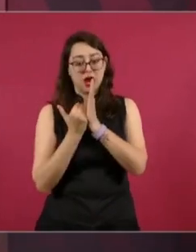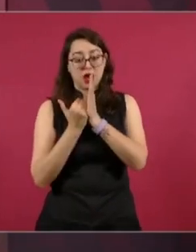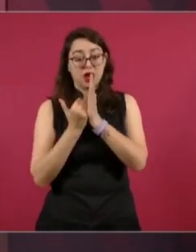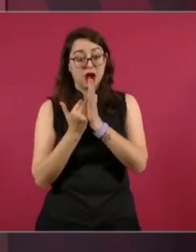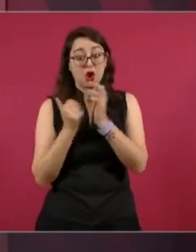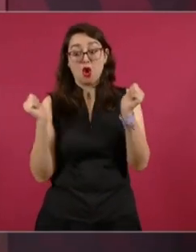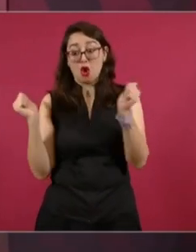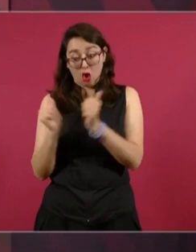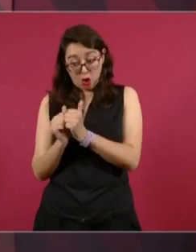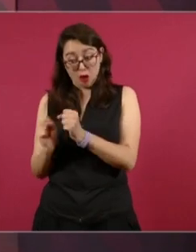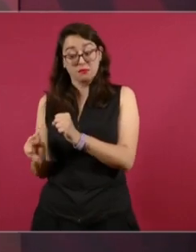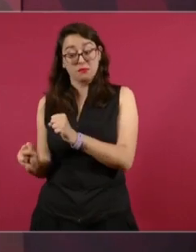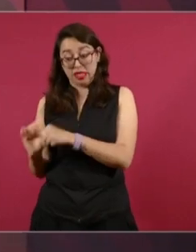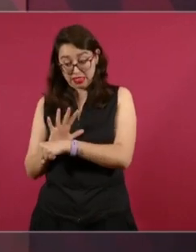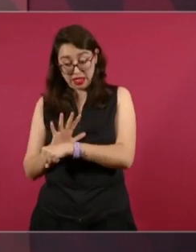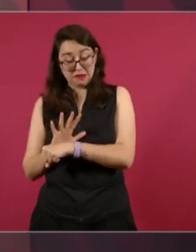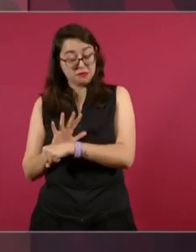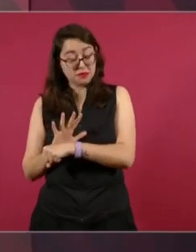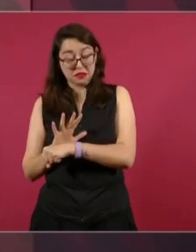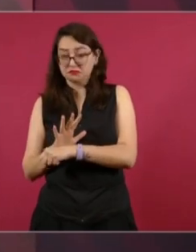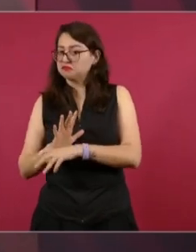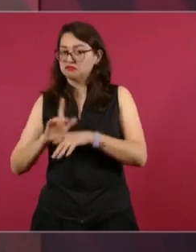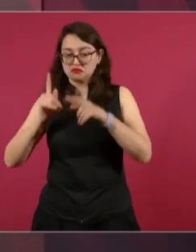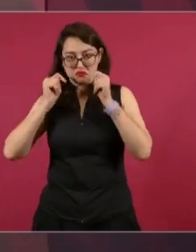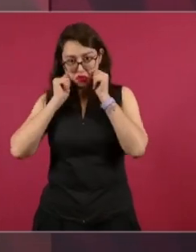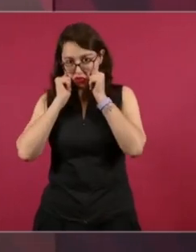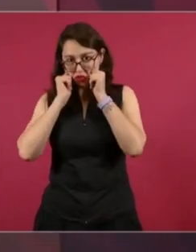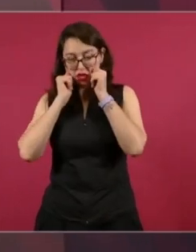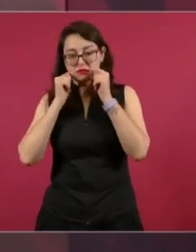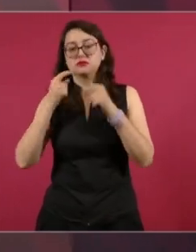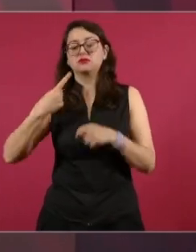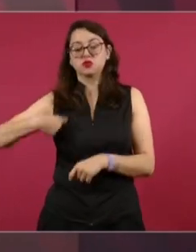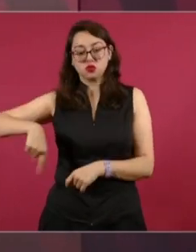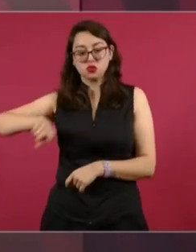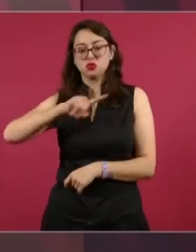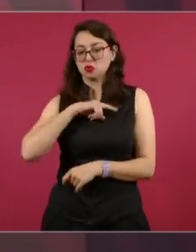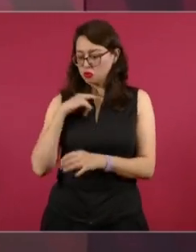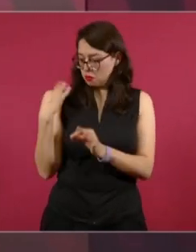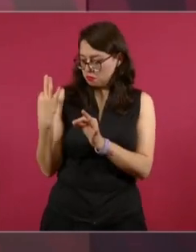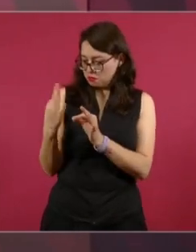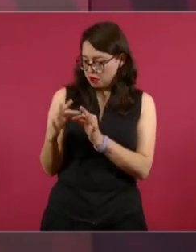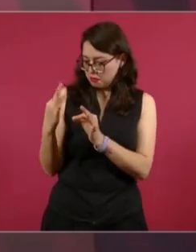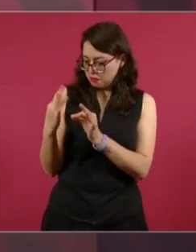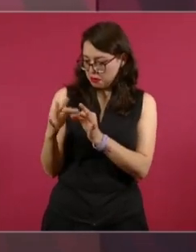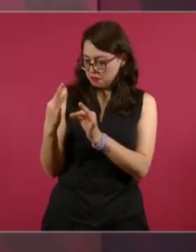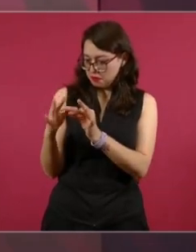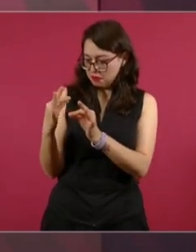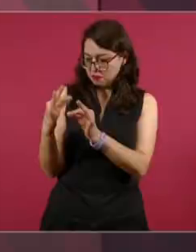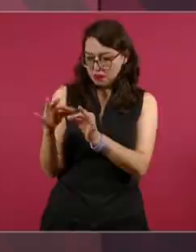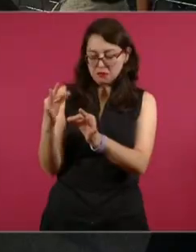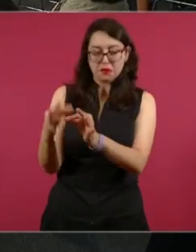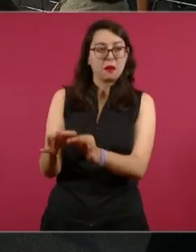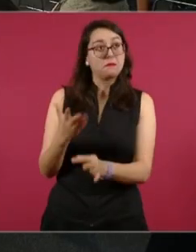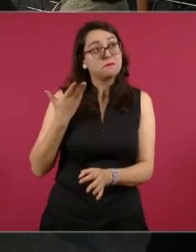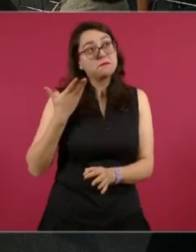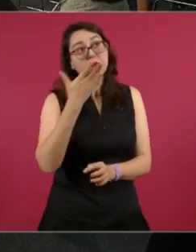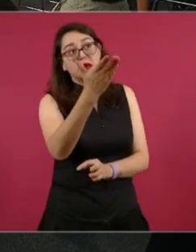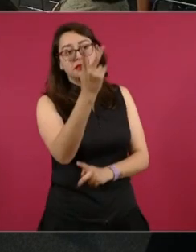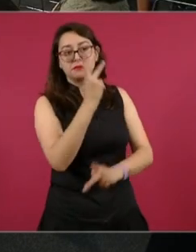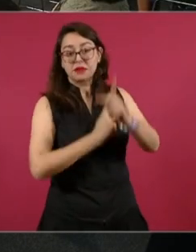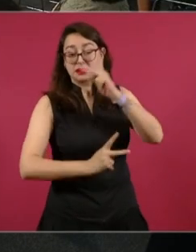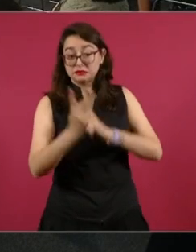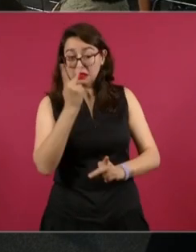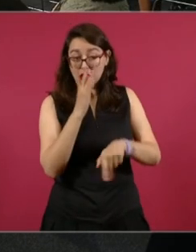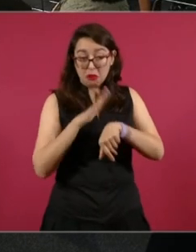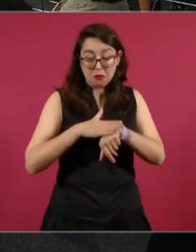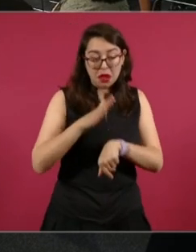no hemos solicitado deudas adicionales. Aquí lo vamos a ver un día. Entonces,